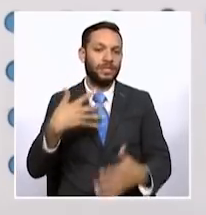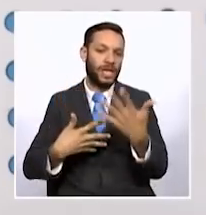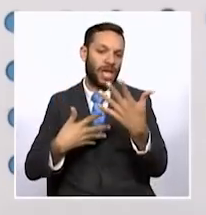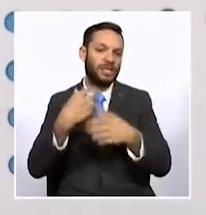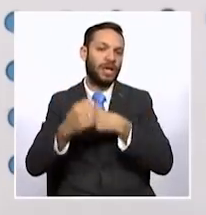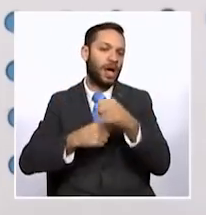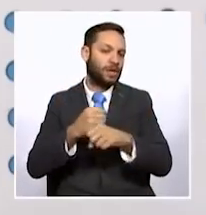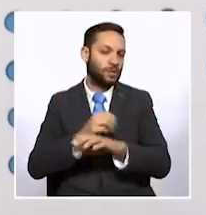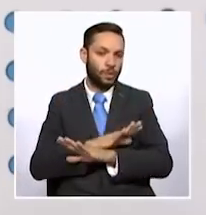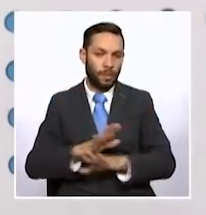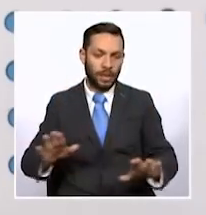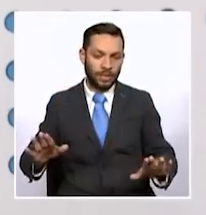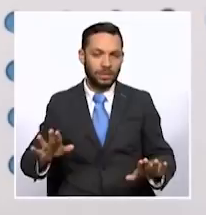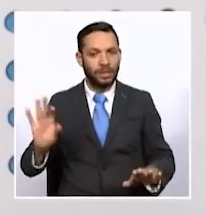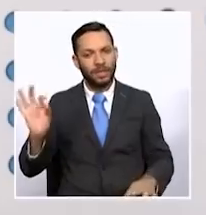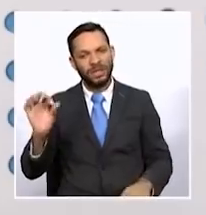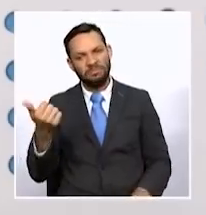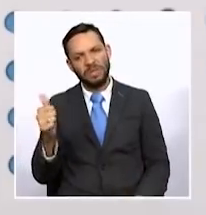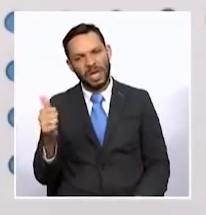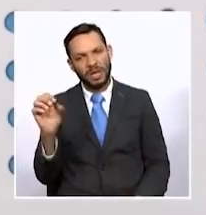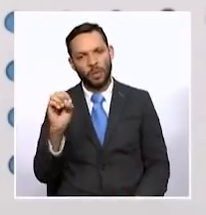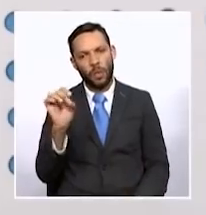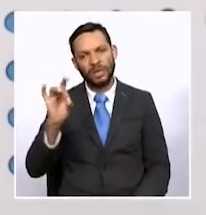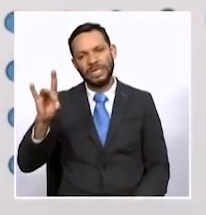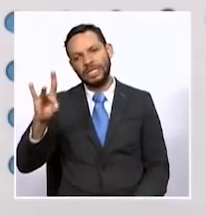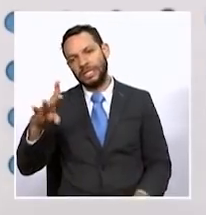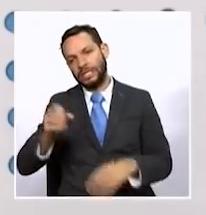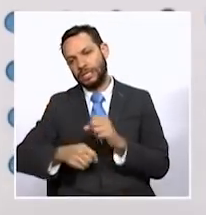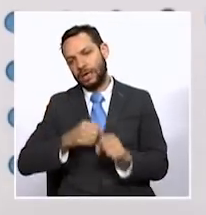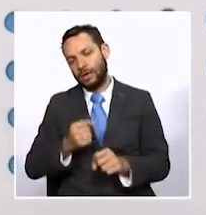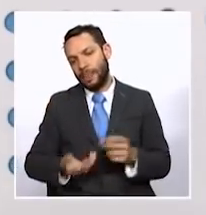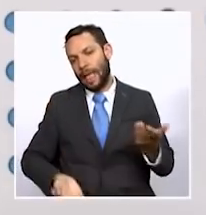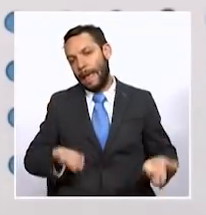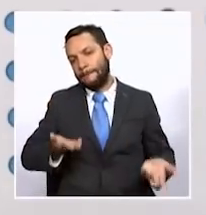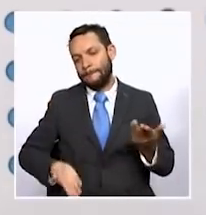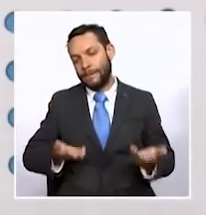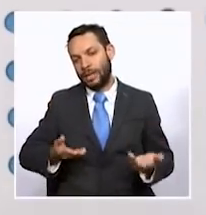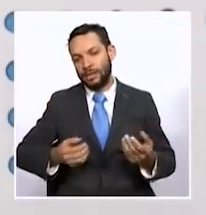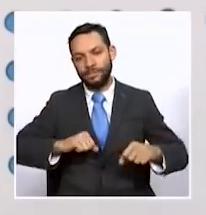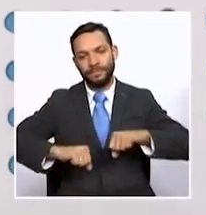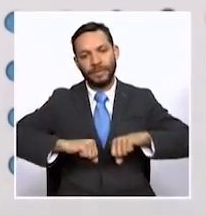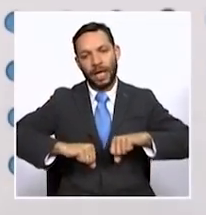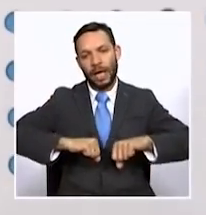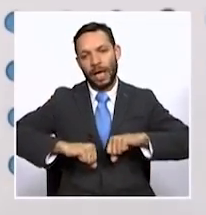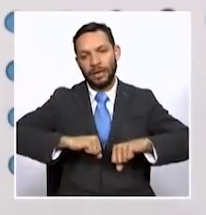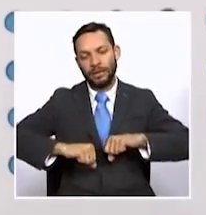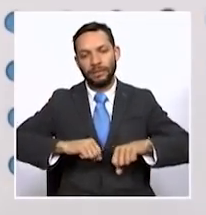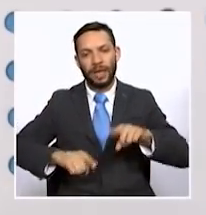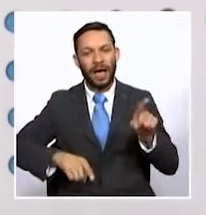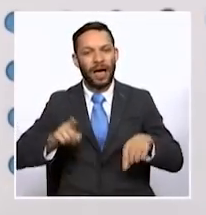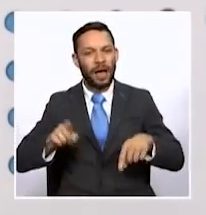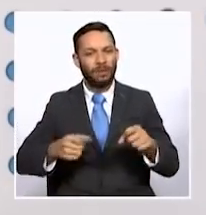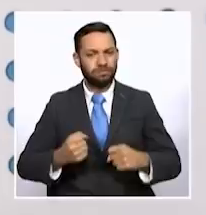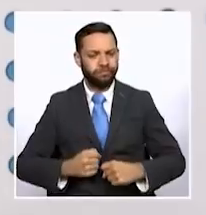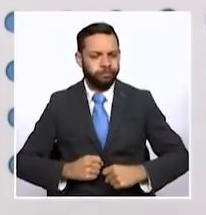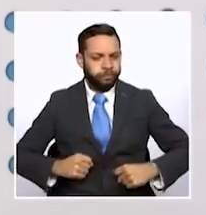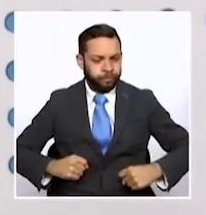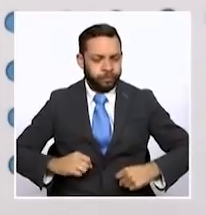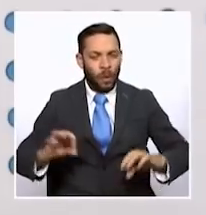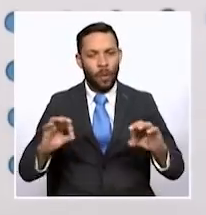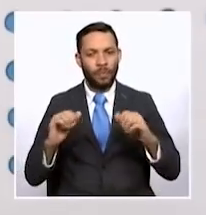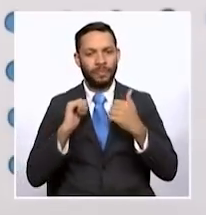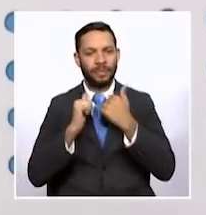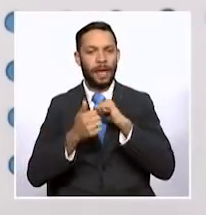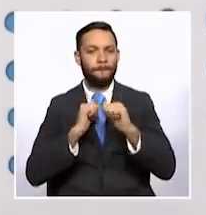entre 10 y 15 años de acuerdo al uso y el abuso que se les haga de ellas. Me explico, sobrepeso, actividad deportiva, pero